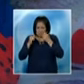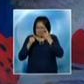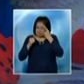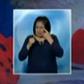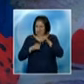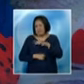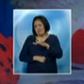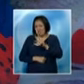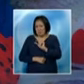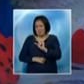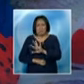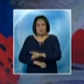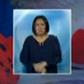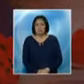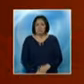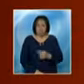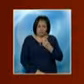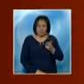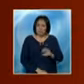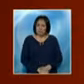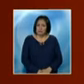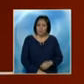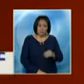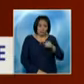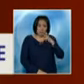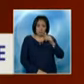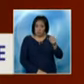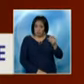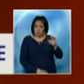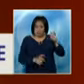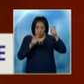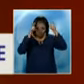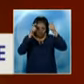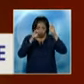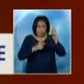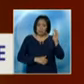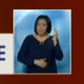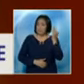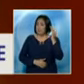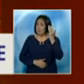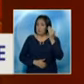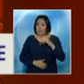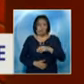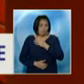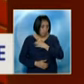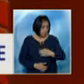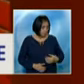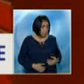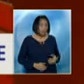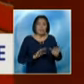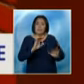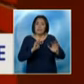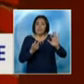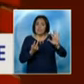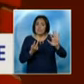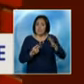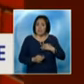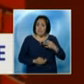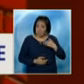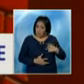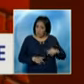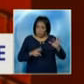a ver la nota de Punto Final. Esta joven es una reina de belleza que a los 17 años levantó la corona y se convirtió